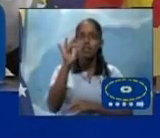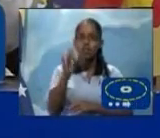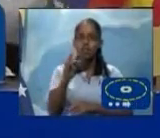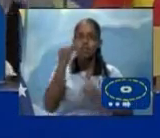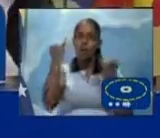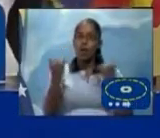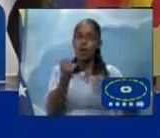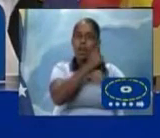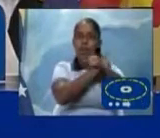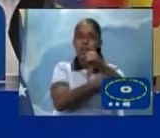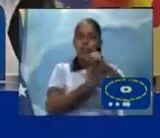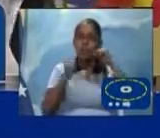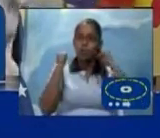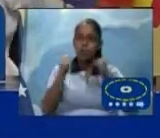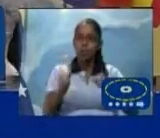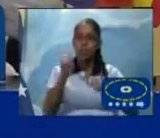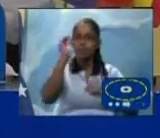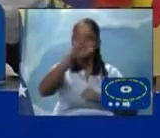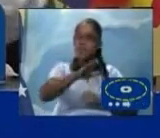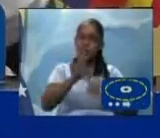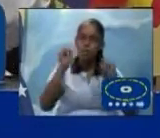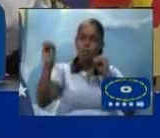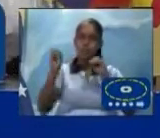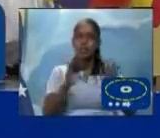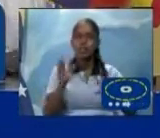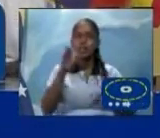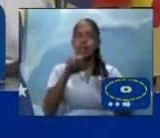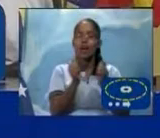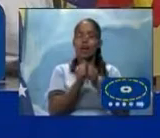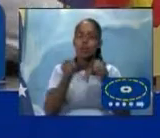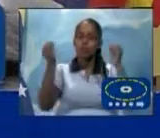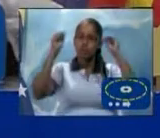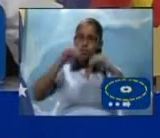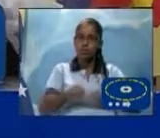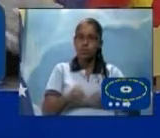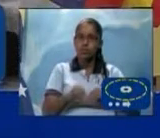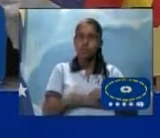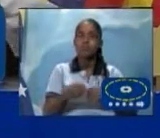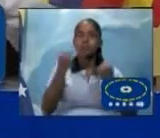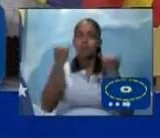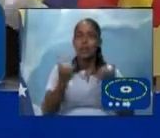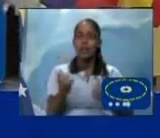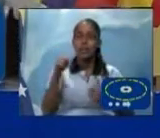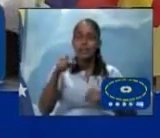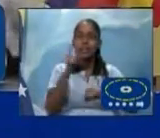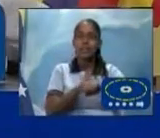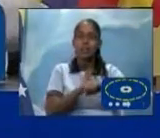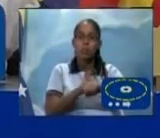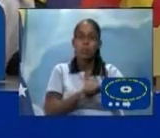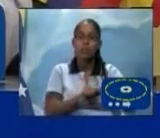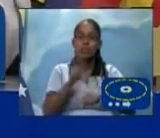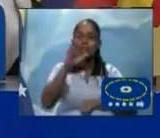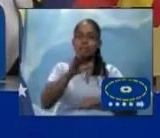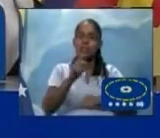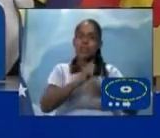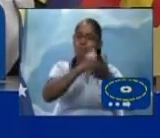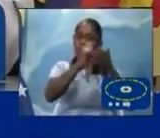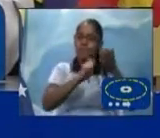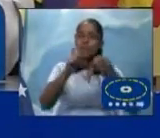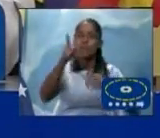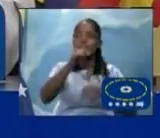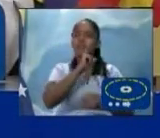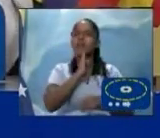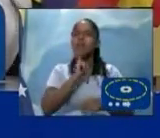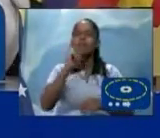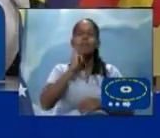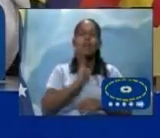el poder que estaba disperso está constituido. Ahorita en este momento están las elecciones allá en